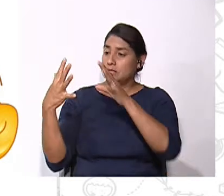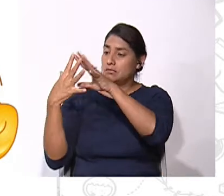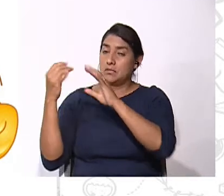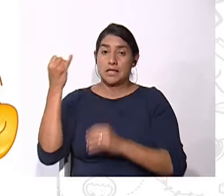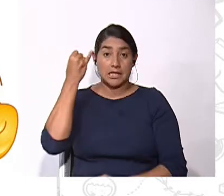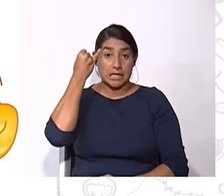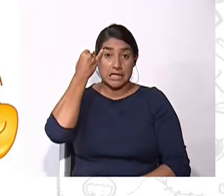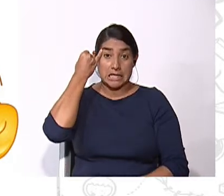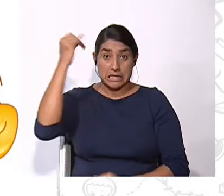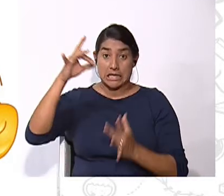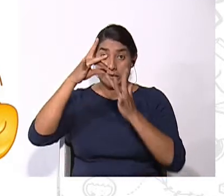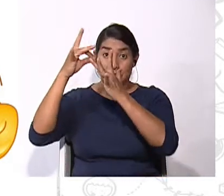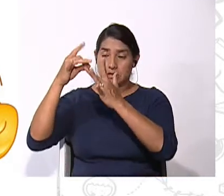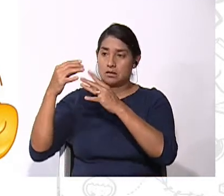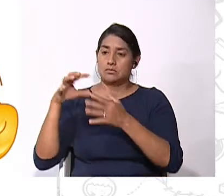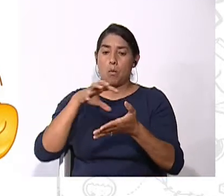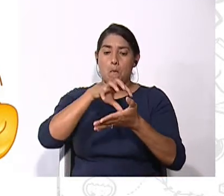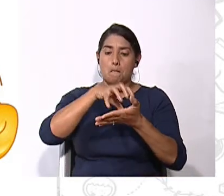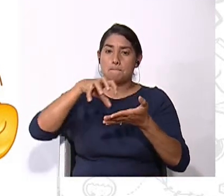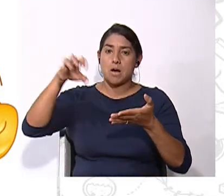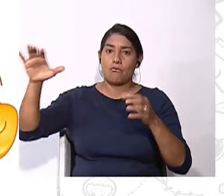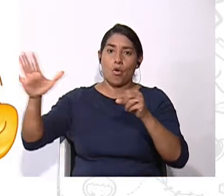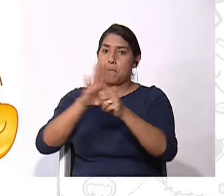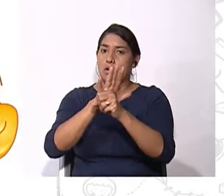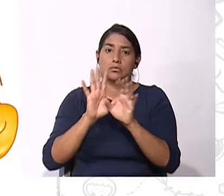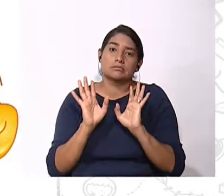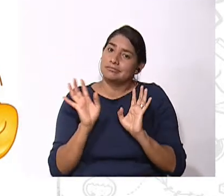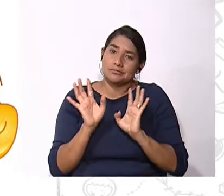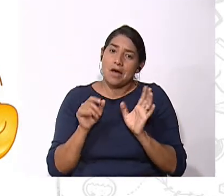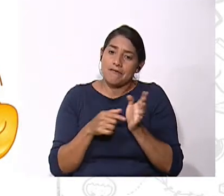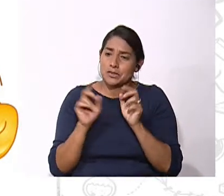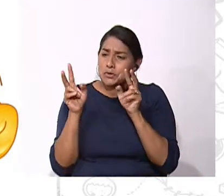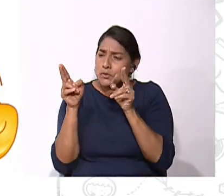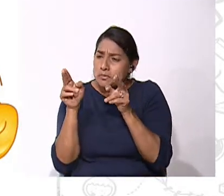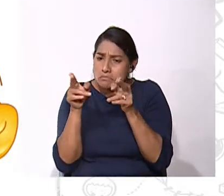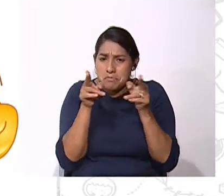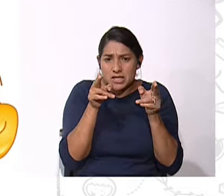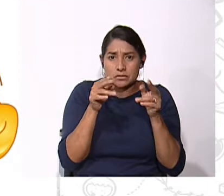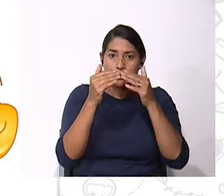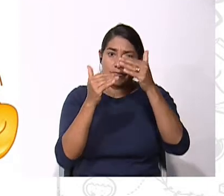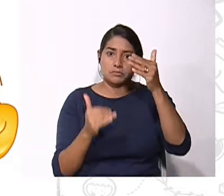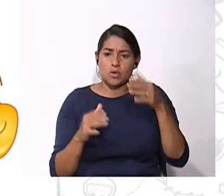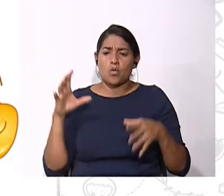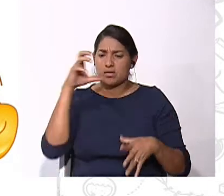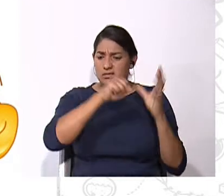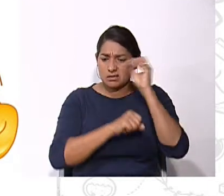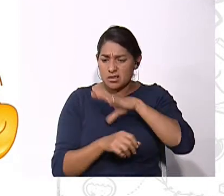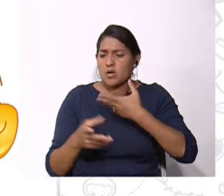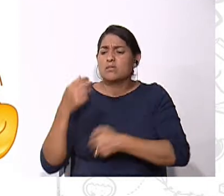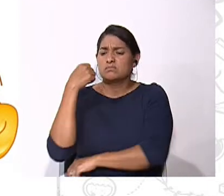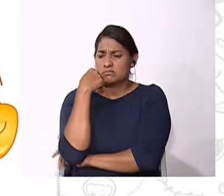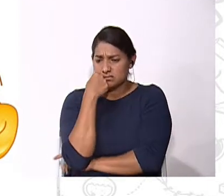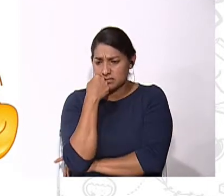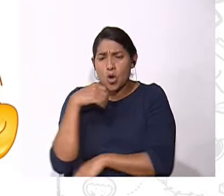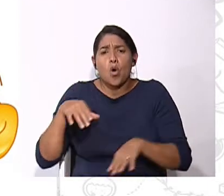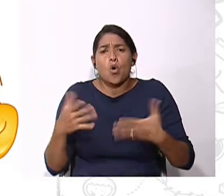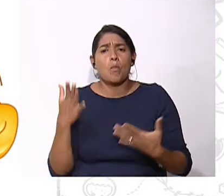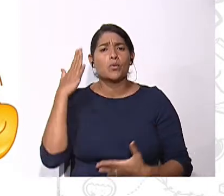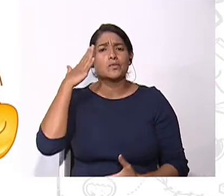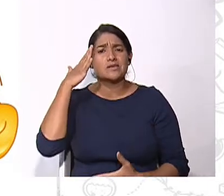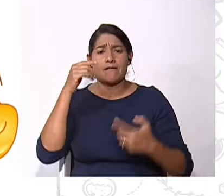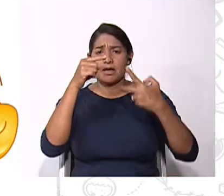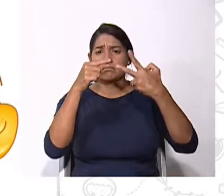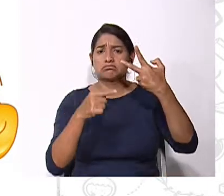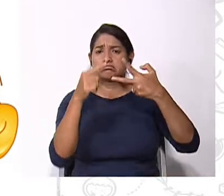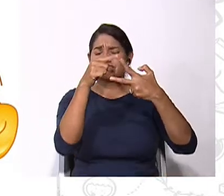idea fundamental es un párrafo completo. Pero ¿cómo nos vamos a dar cuenta? ¿Cómo esto